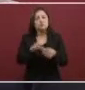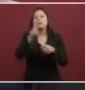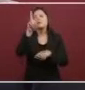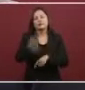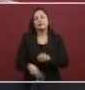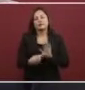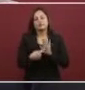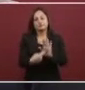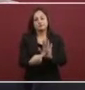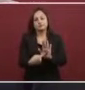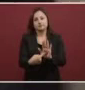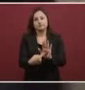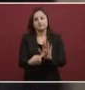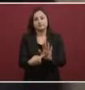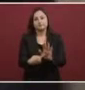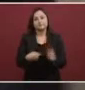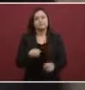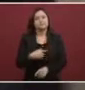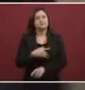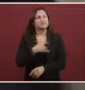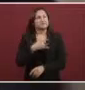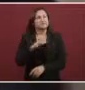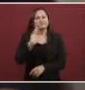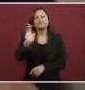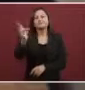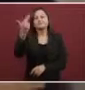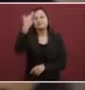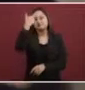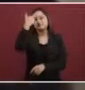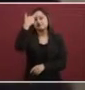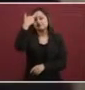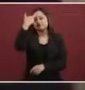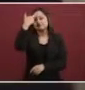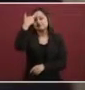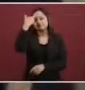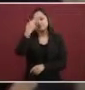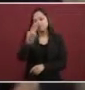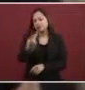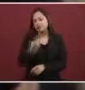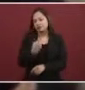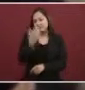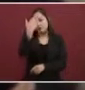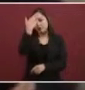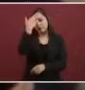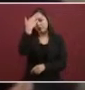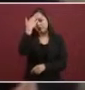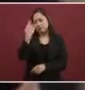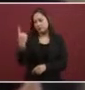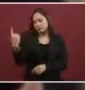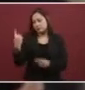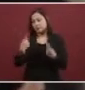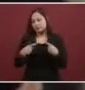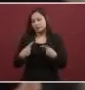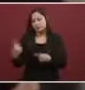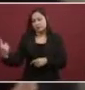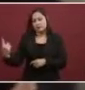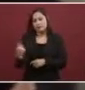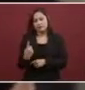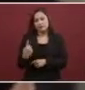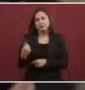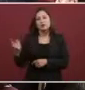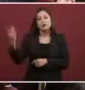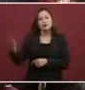hizo recordar a alguien a quien usted y yo conocemos muy bien, al ciudadano